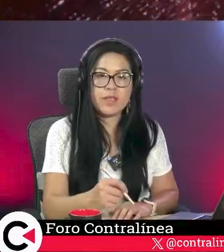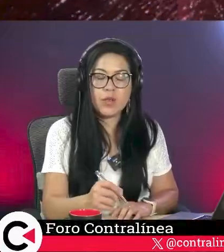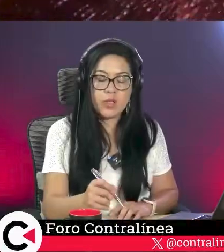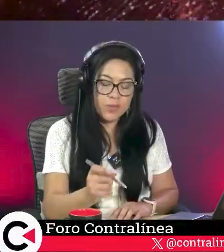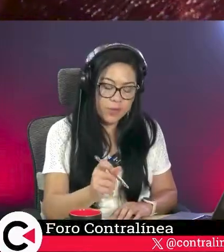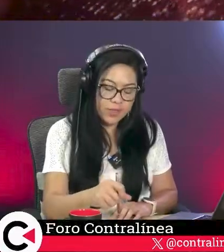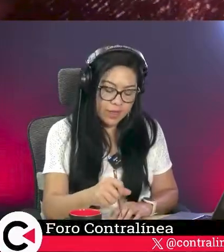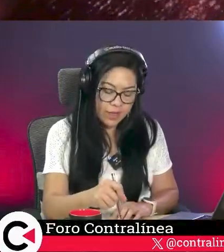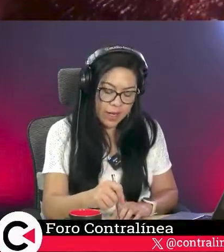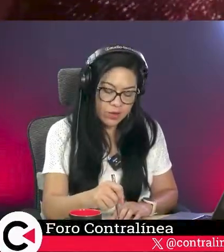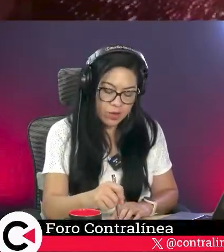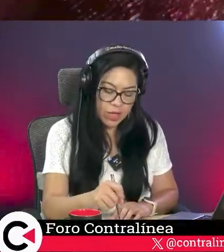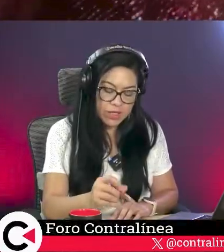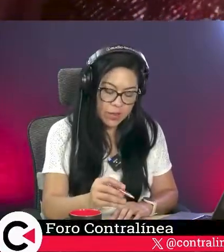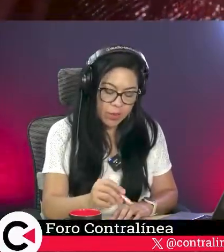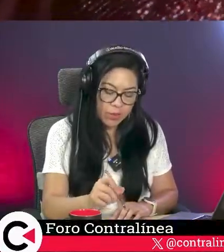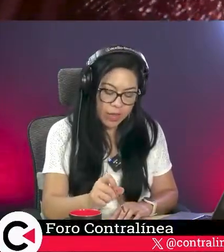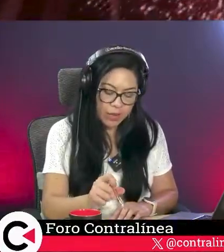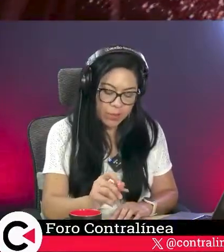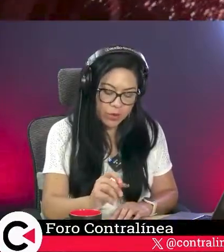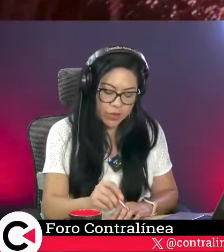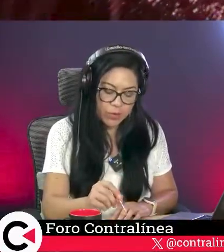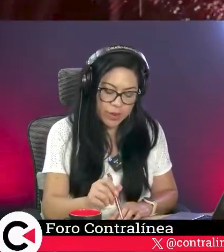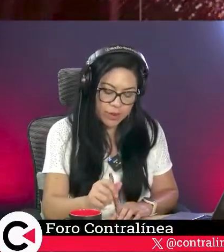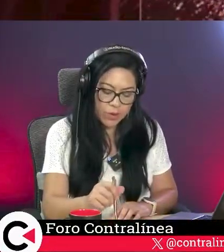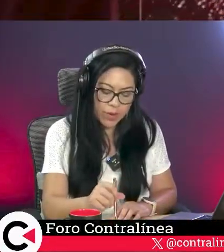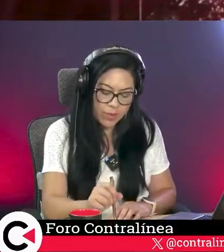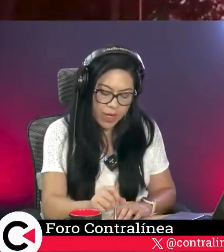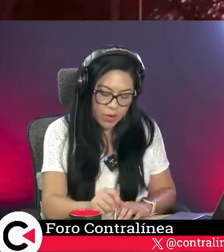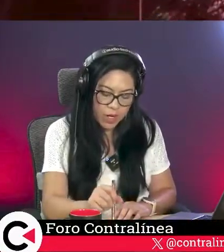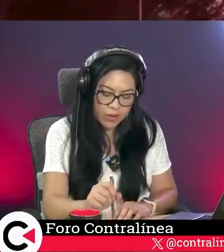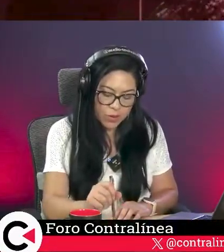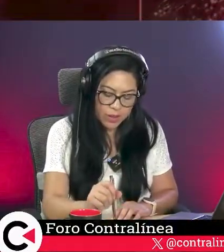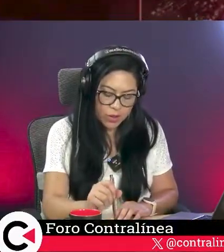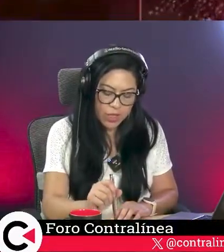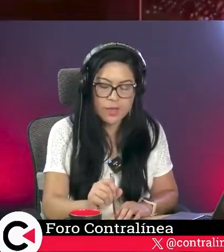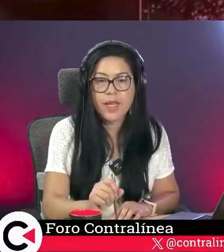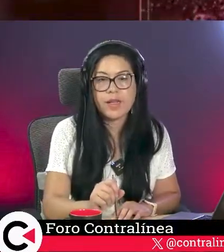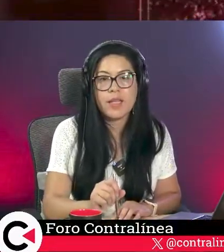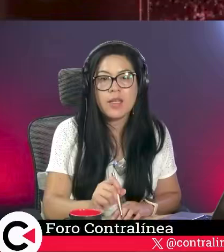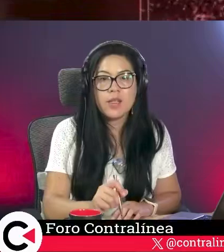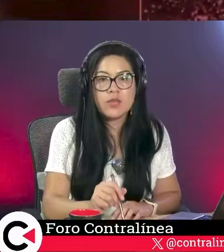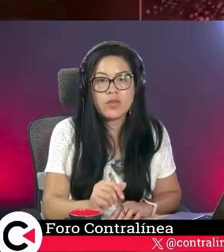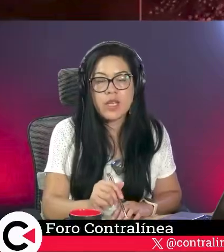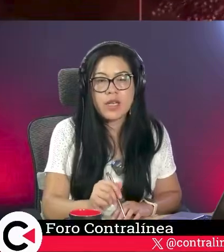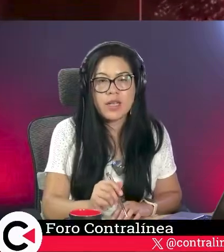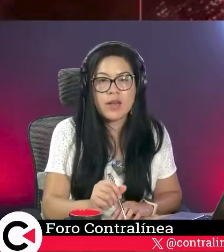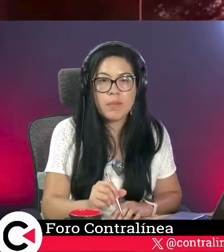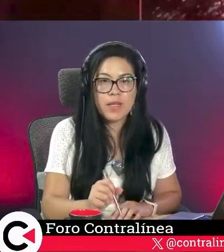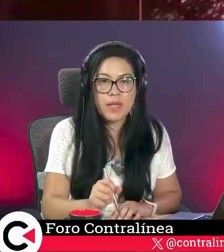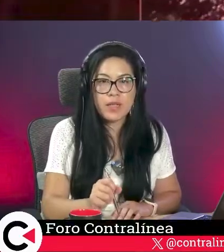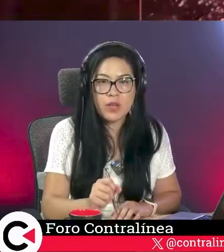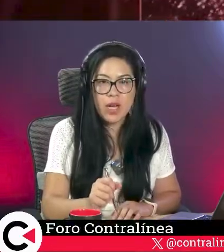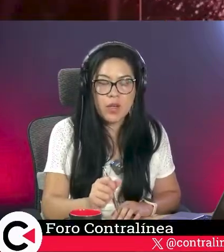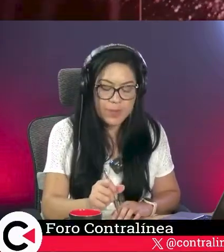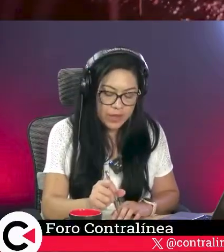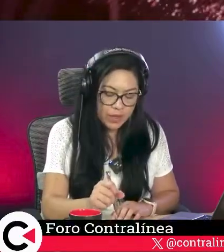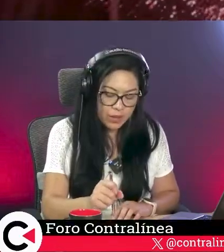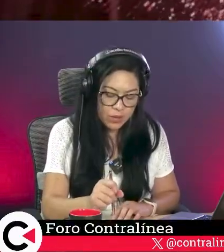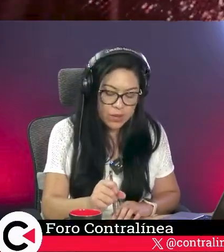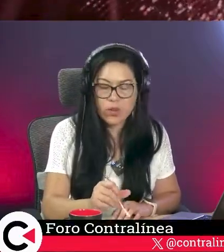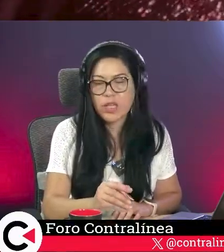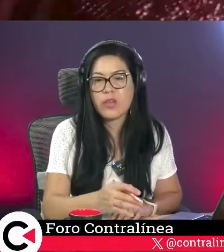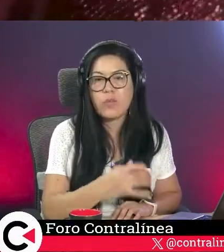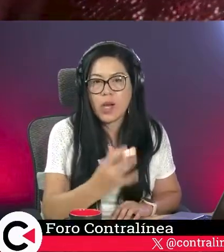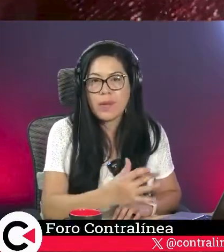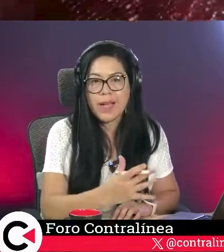importantes de este último mensaje de la doctora Sheinbaum. El próximo 29 de mayo a las 4 de la tarde, su cierre de campaña en el Zócalo